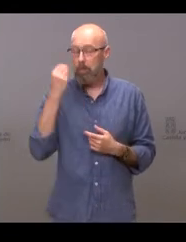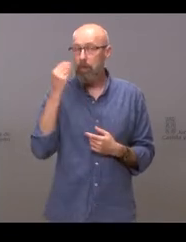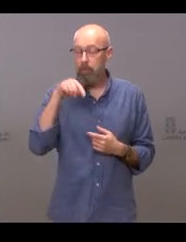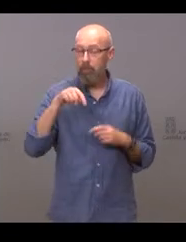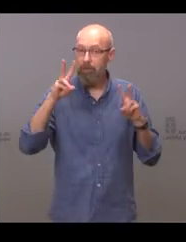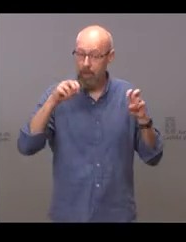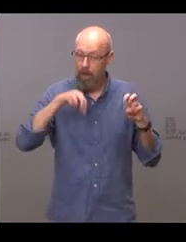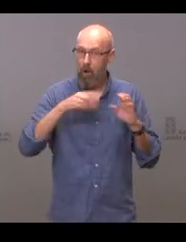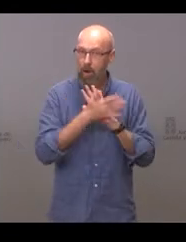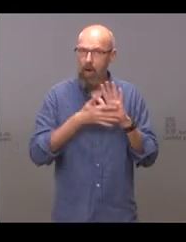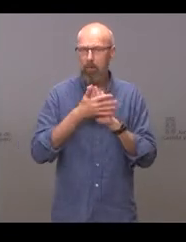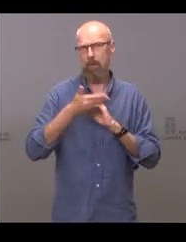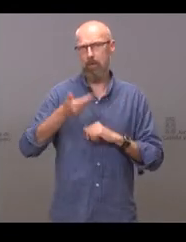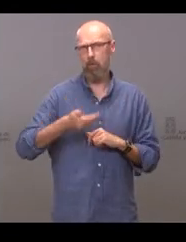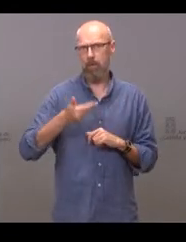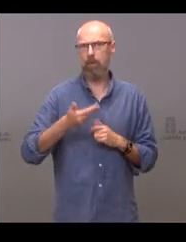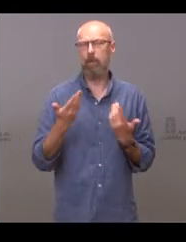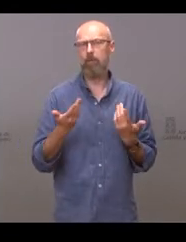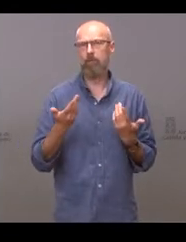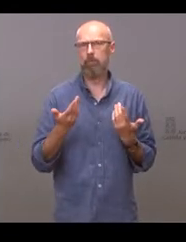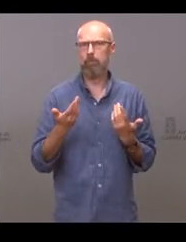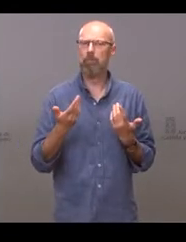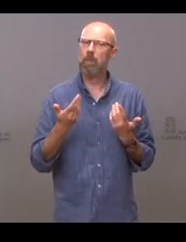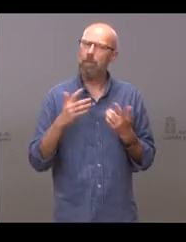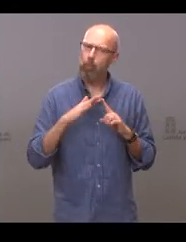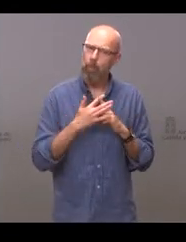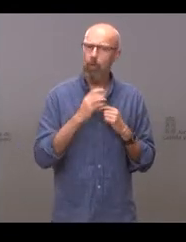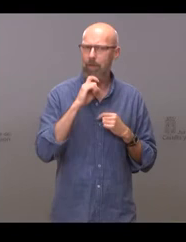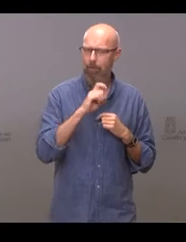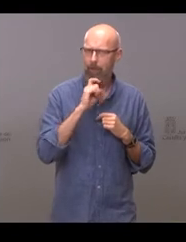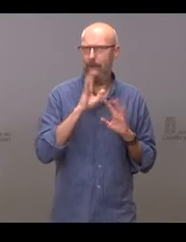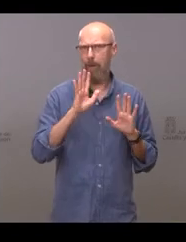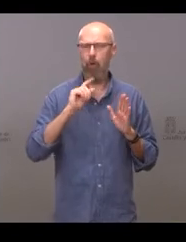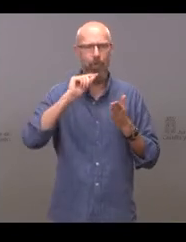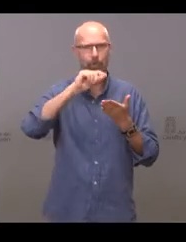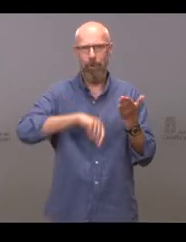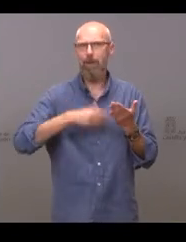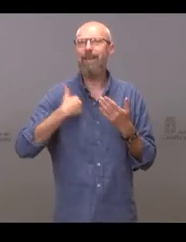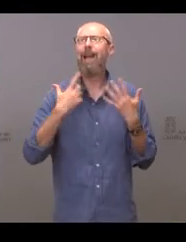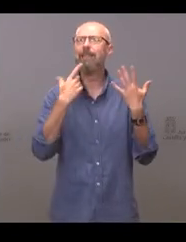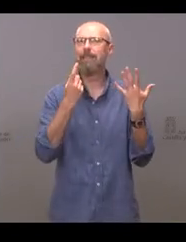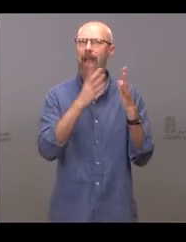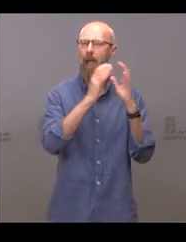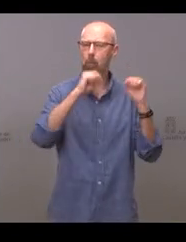merece porque el momento era realmente difícil hoy firmamos como decimos seis acuerdos